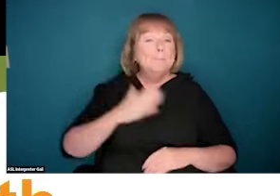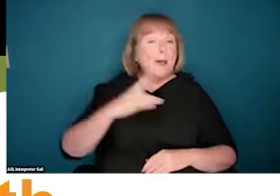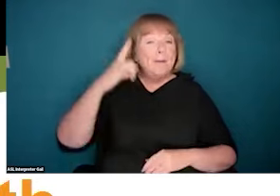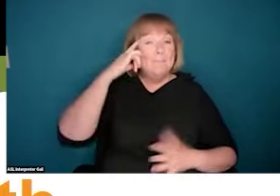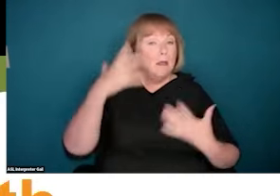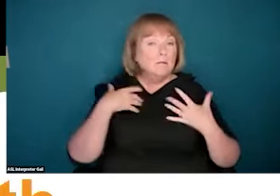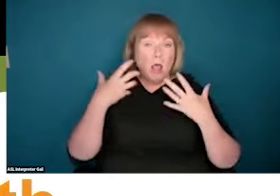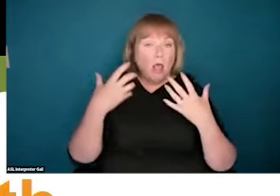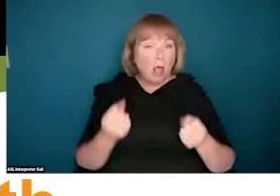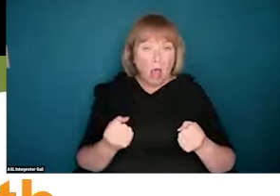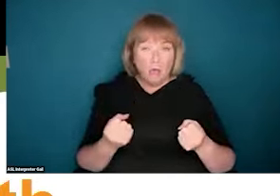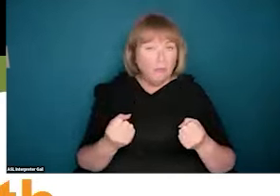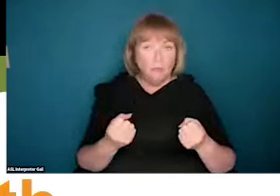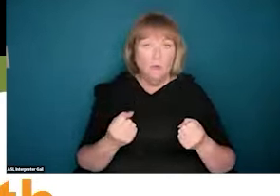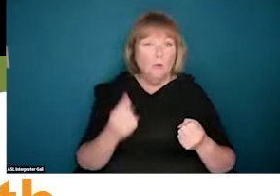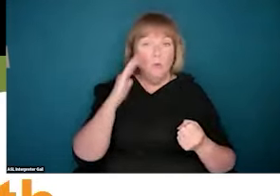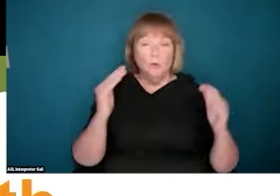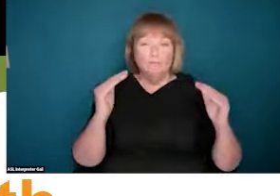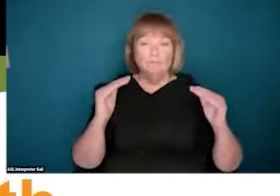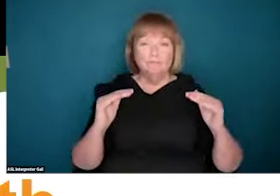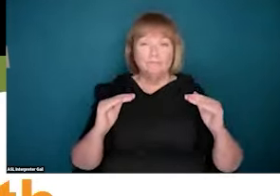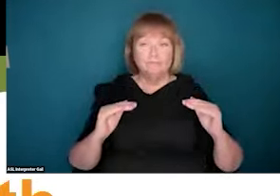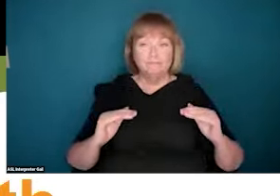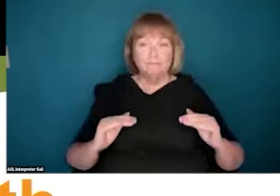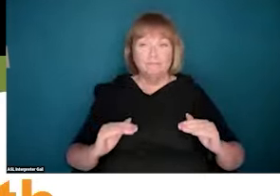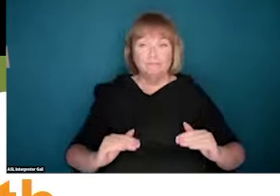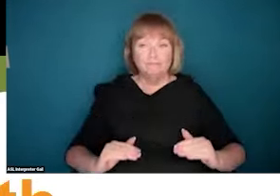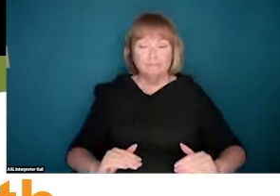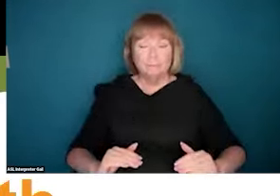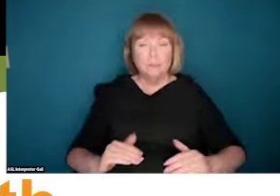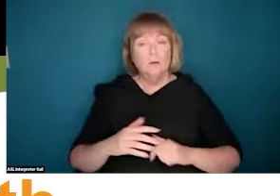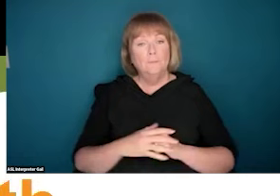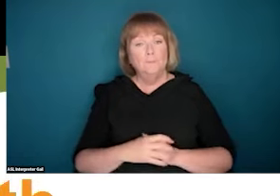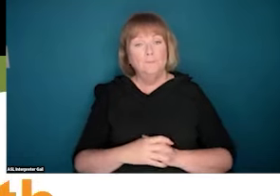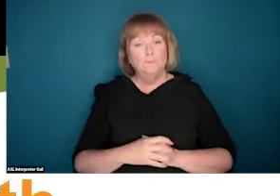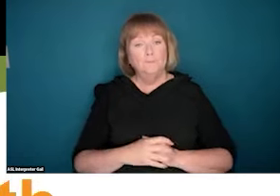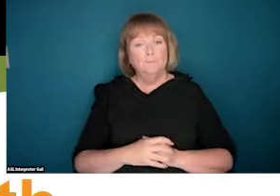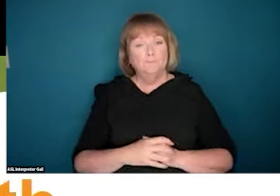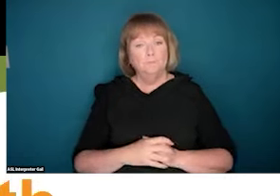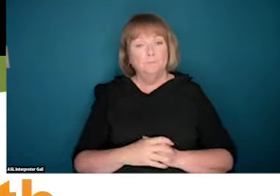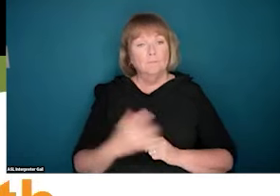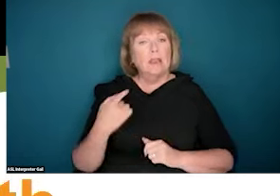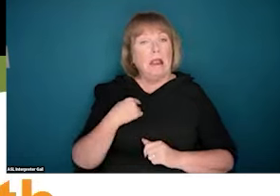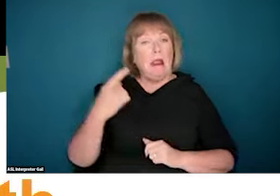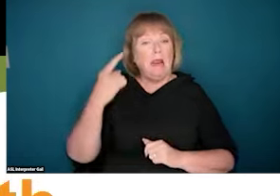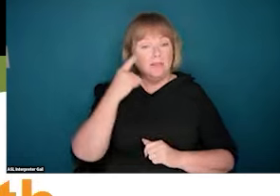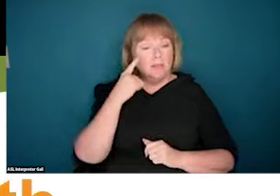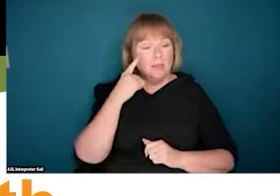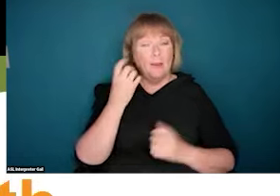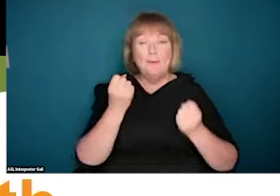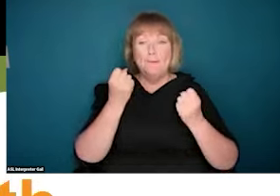si yo hubiera vivido todas estas cosas, yo creo que mi salud mental no sería tan